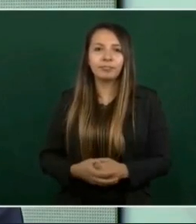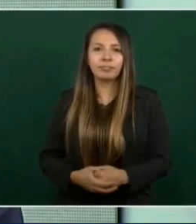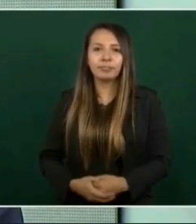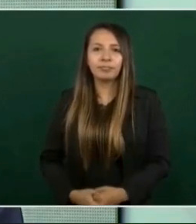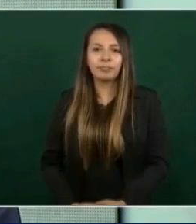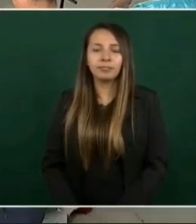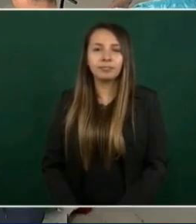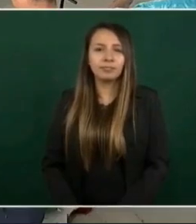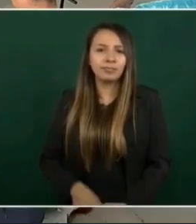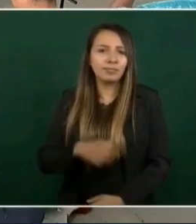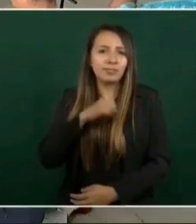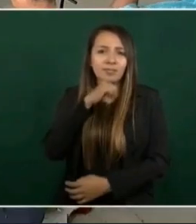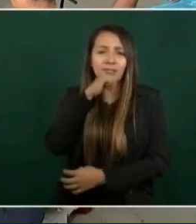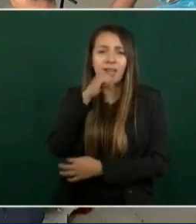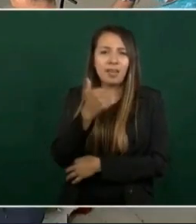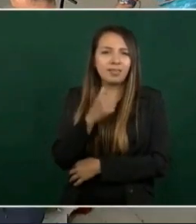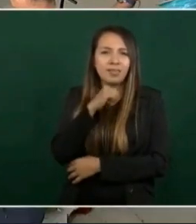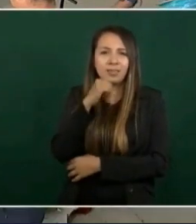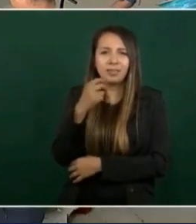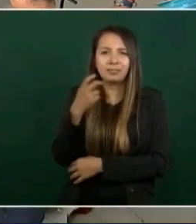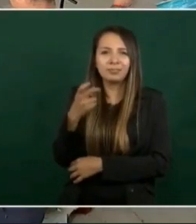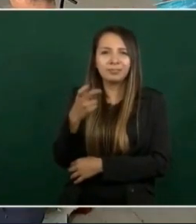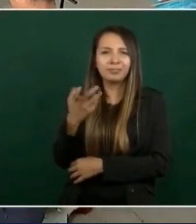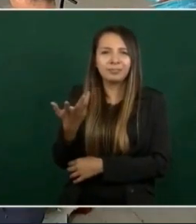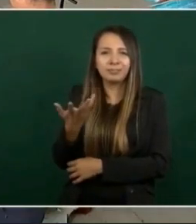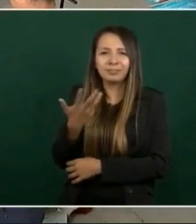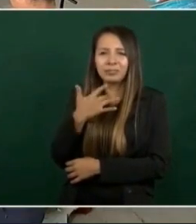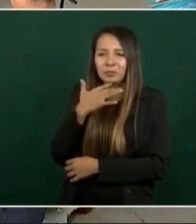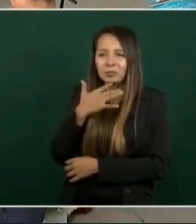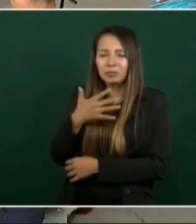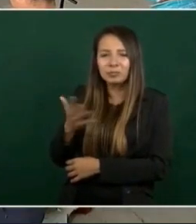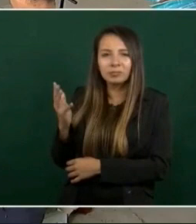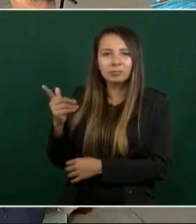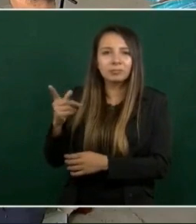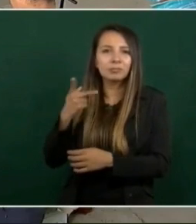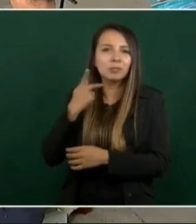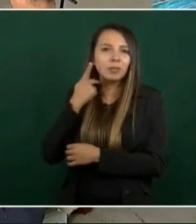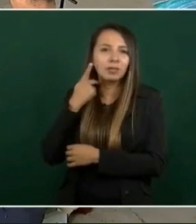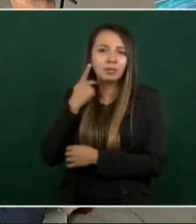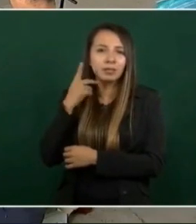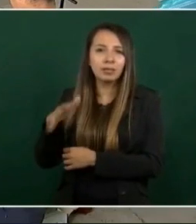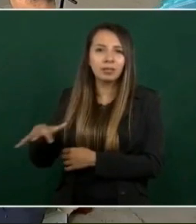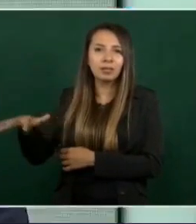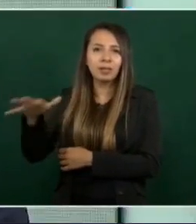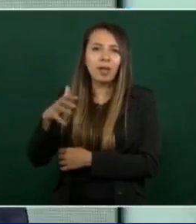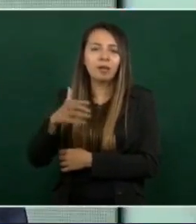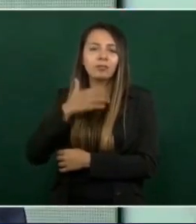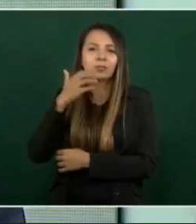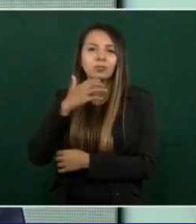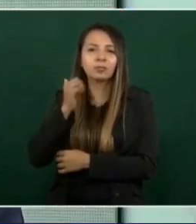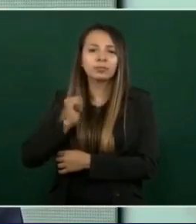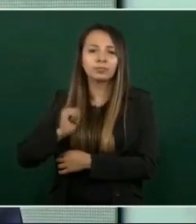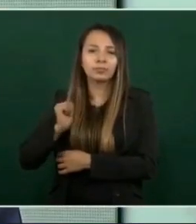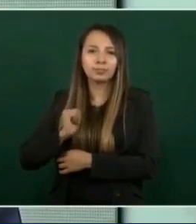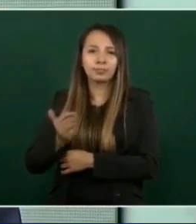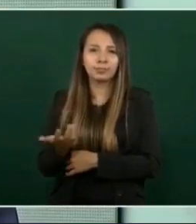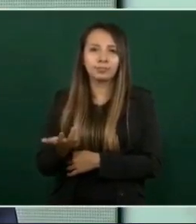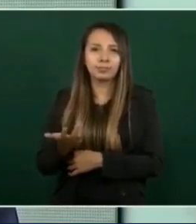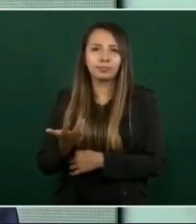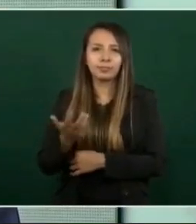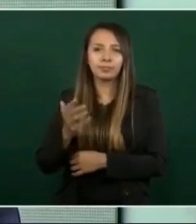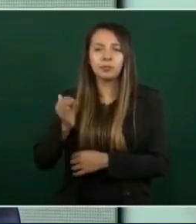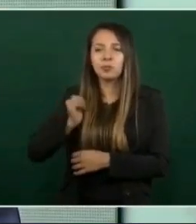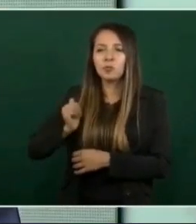nada de esas lacras de la política tradicional del viejo